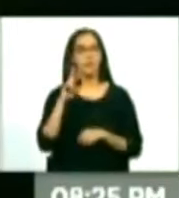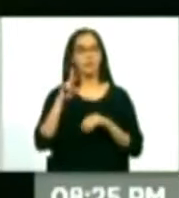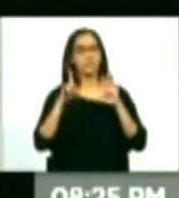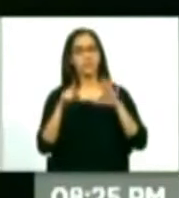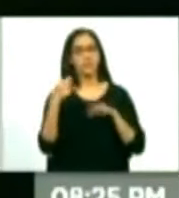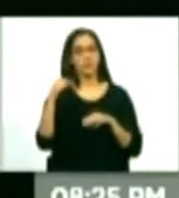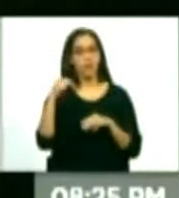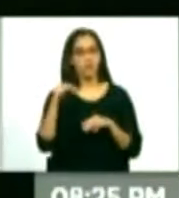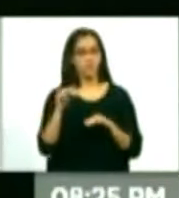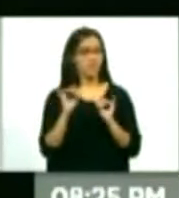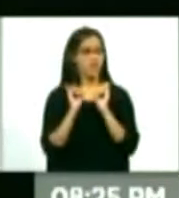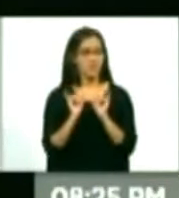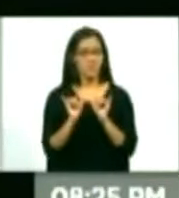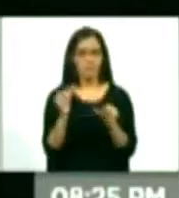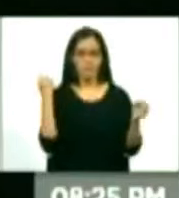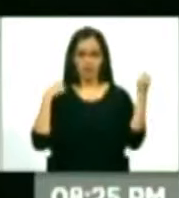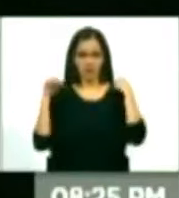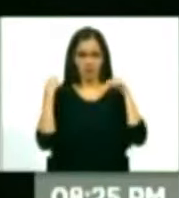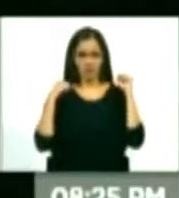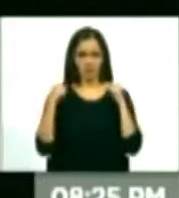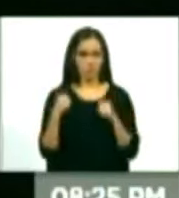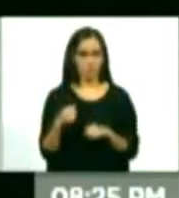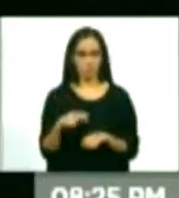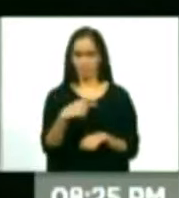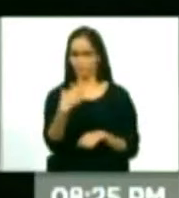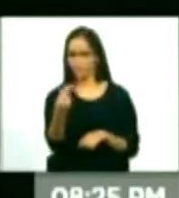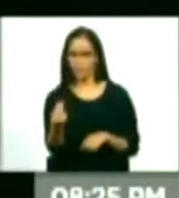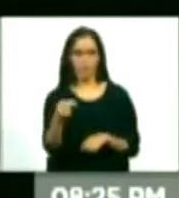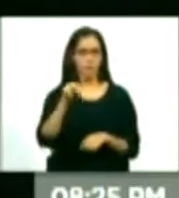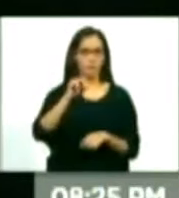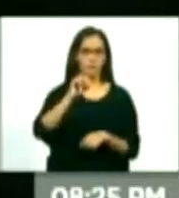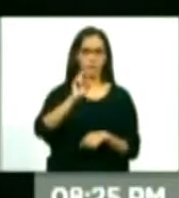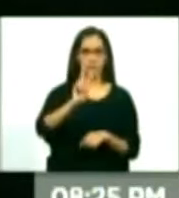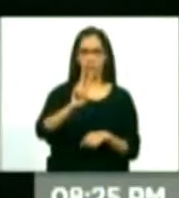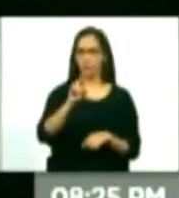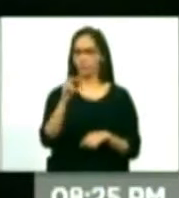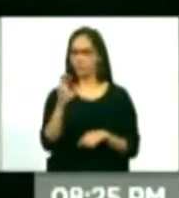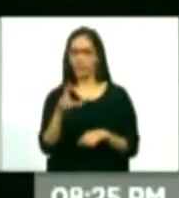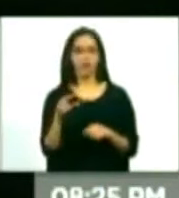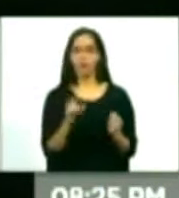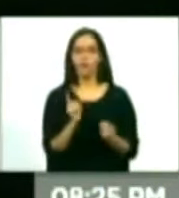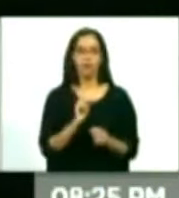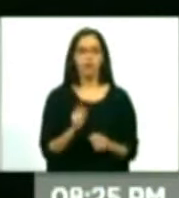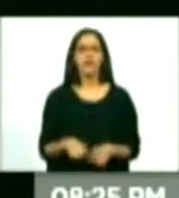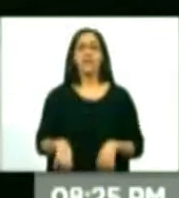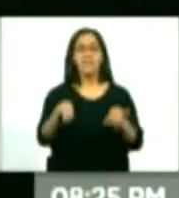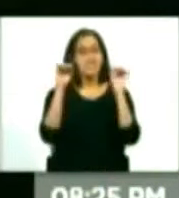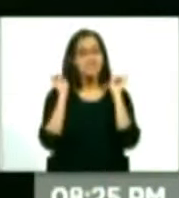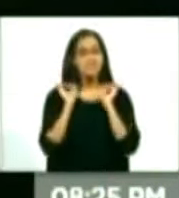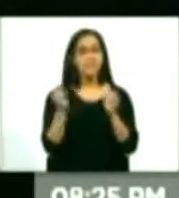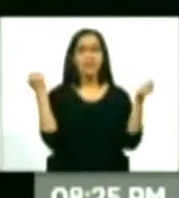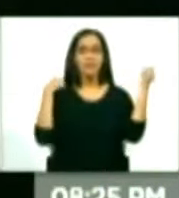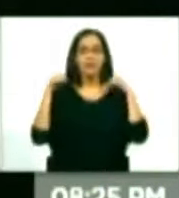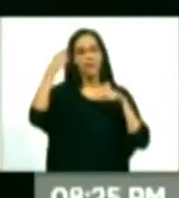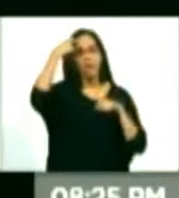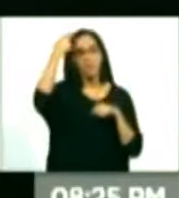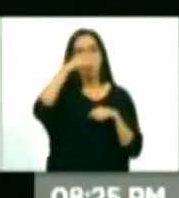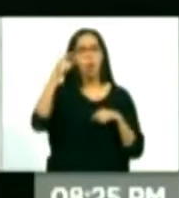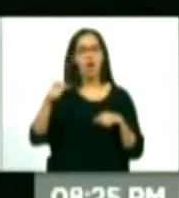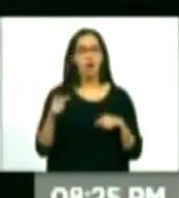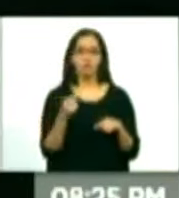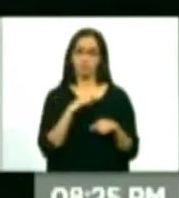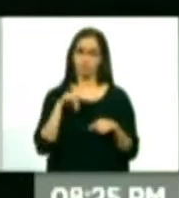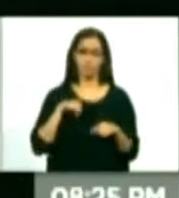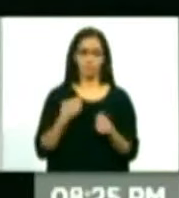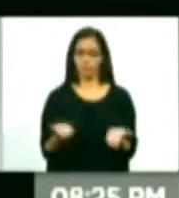es la misma rebelión, en verdad. No son dos rebeliones, ni son tres, es la misma rebelión, la rebelión del pueblo. Nosotros no nos